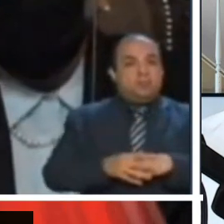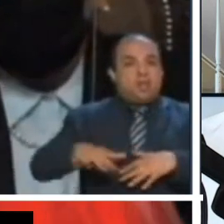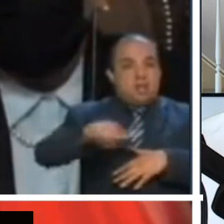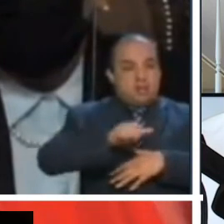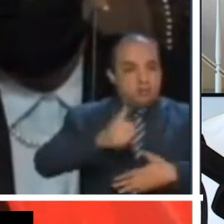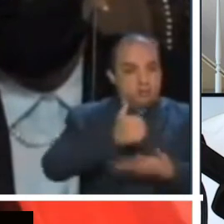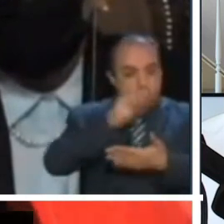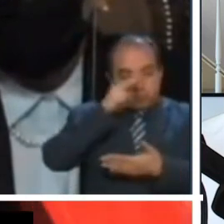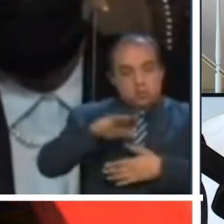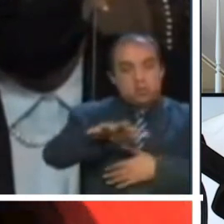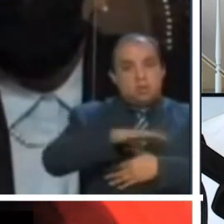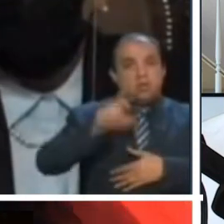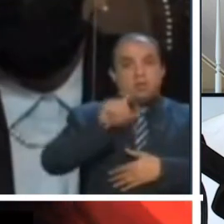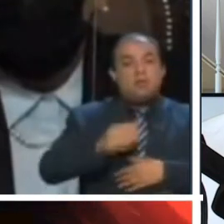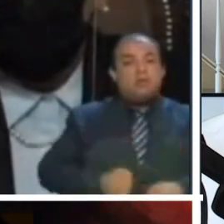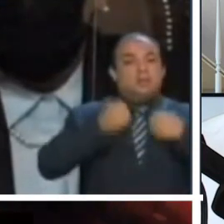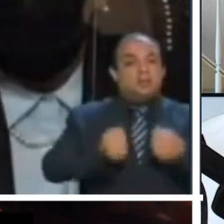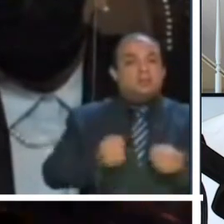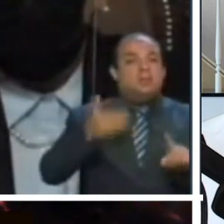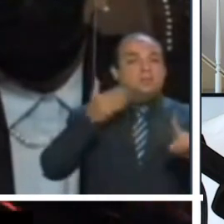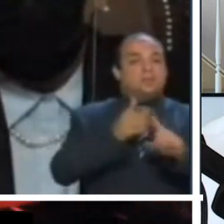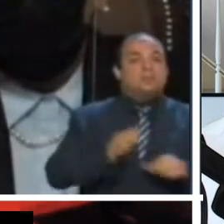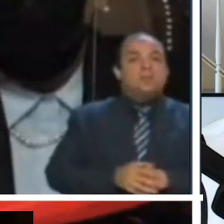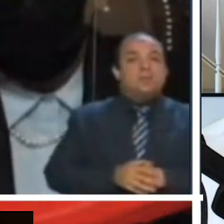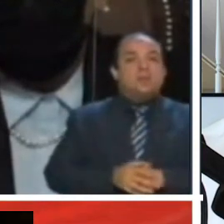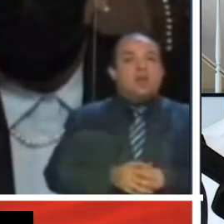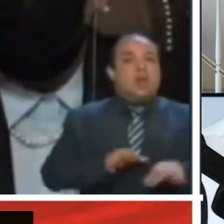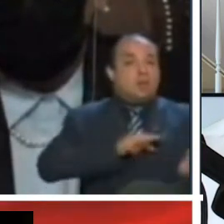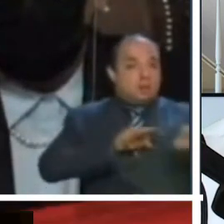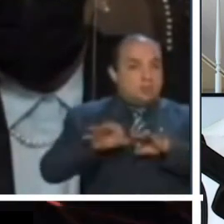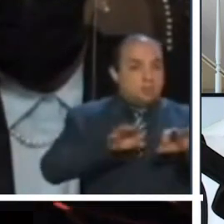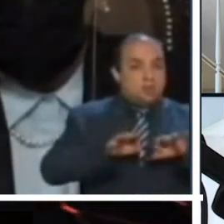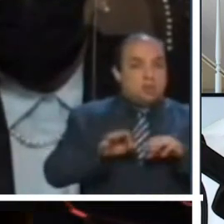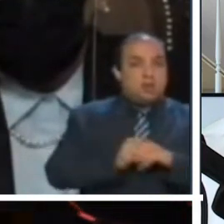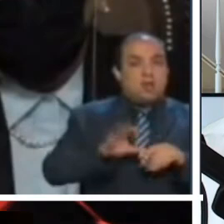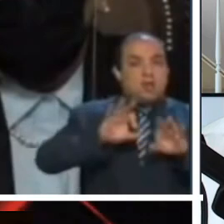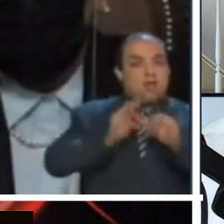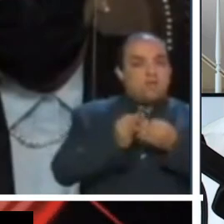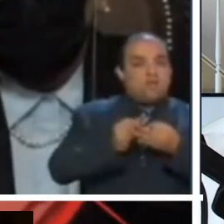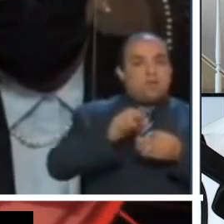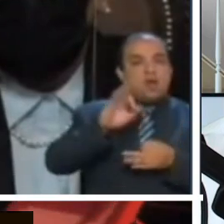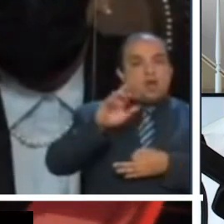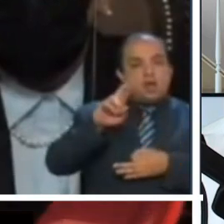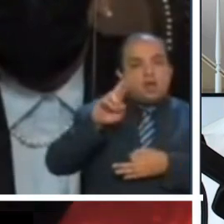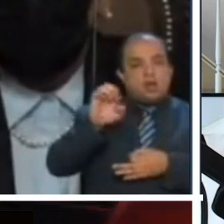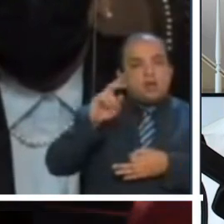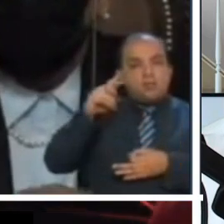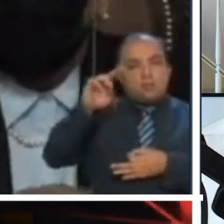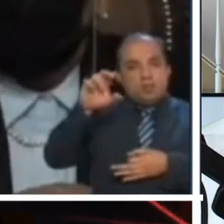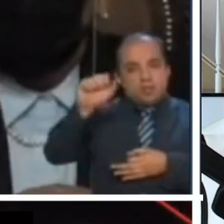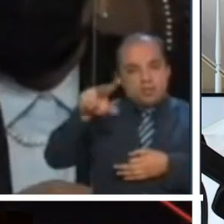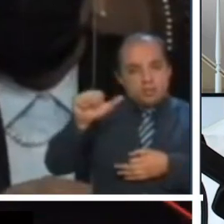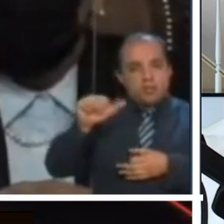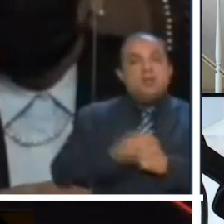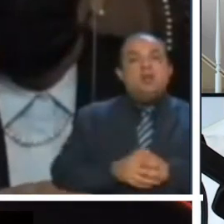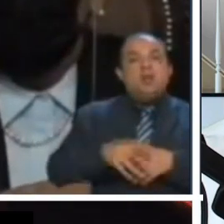ciudad y a la seguridad. Vamos a trabajar de forma republicana con el Congreso de la Ciudad